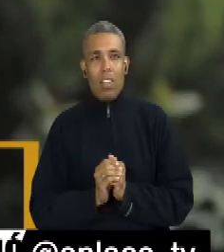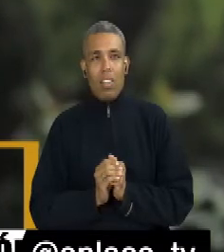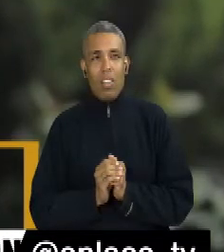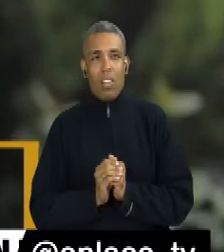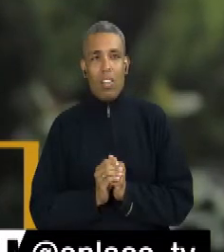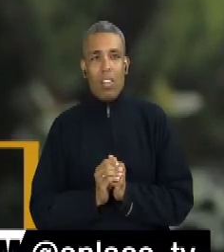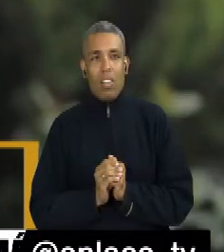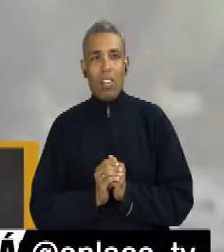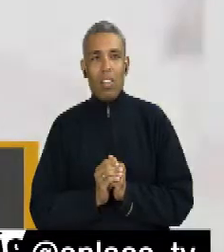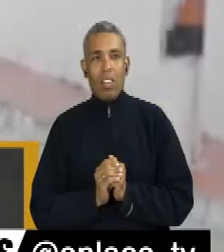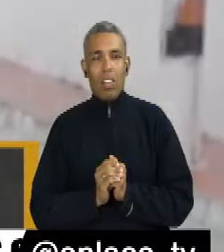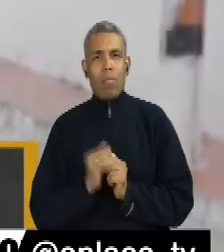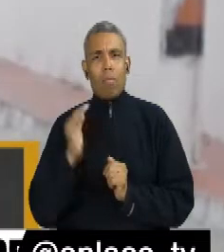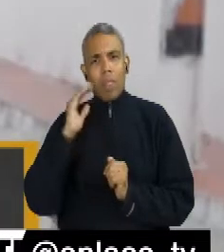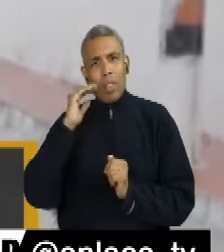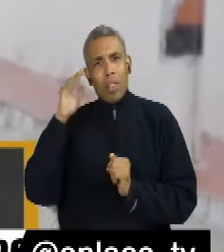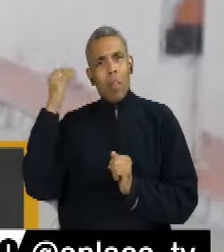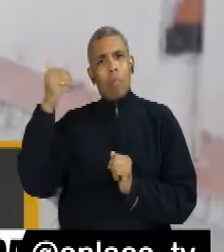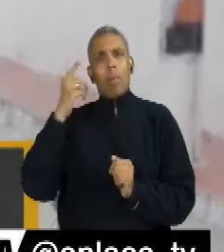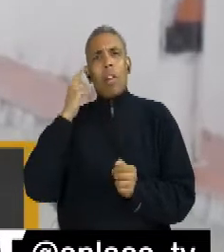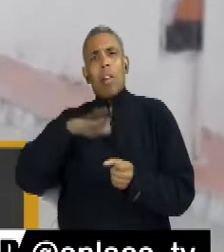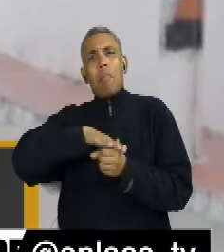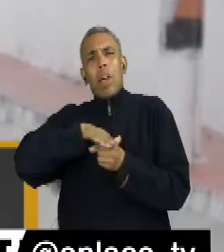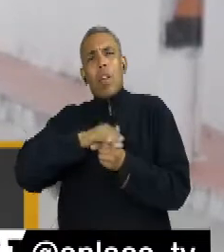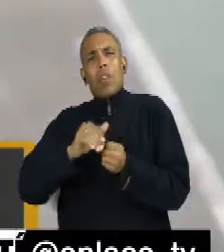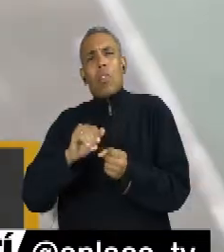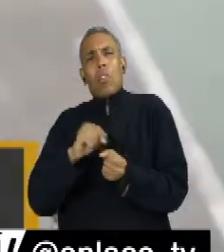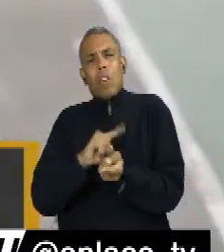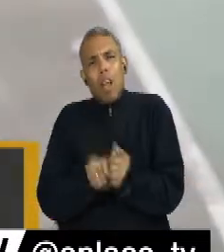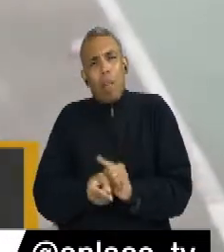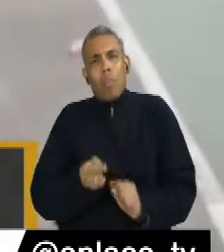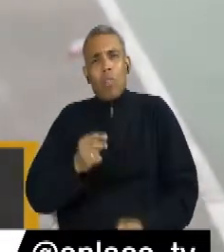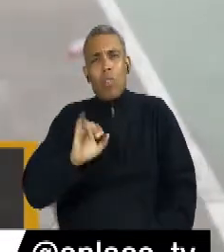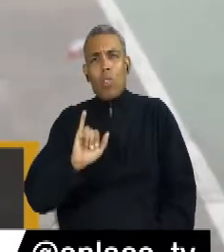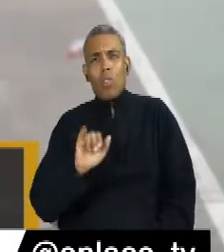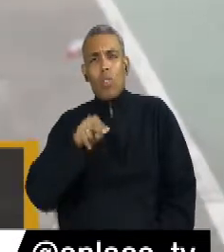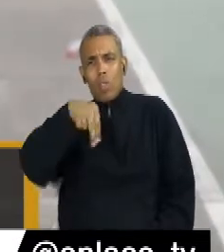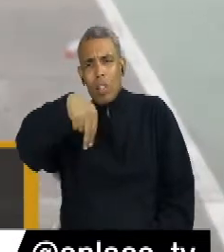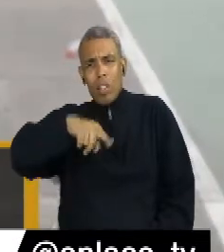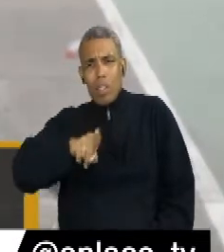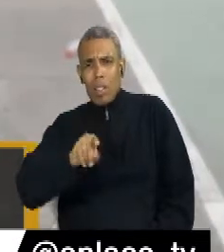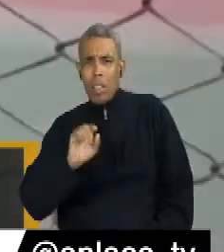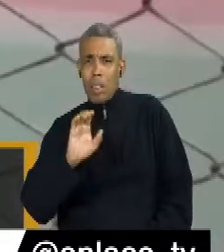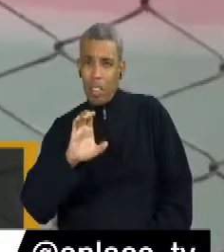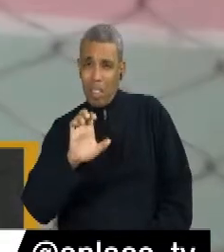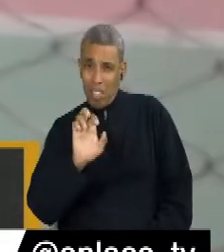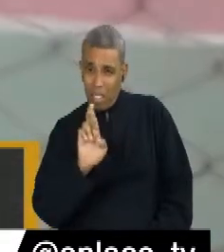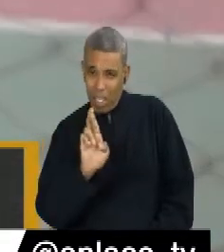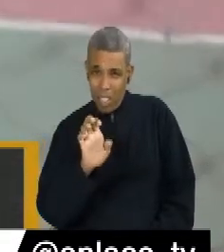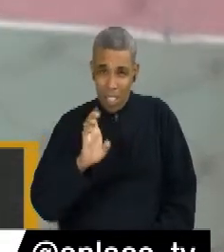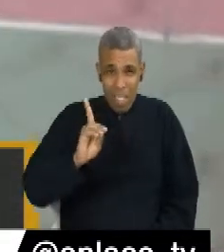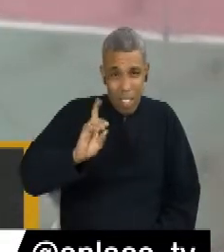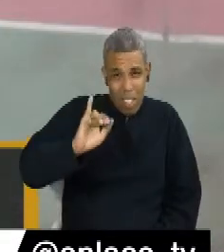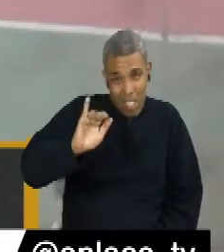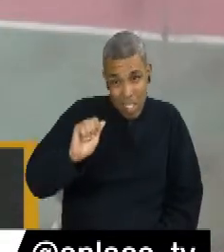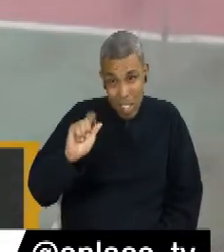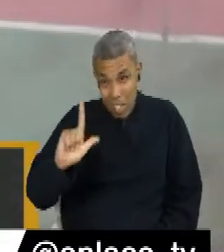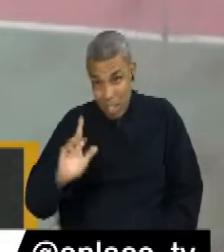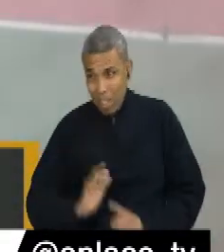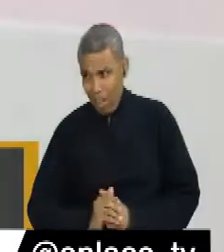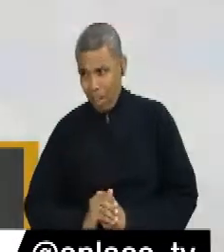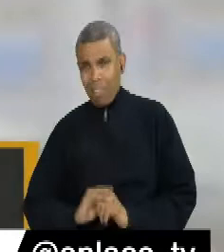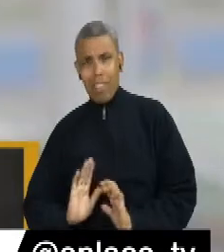bautizaron el barrio con este nombre. Y es que no solo le tienen apodo a su barrio, sino también a su cancha polideportiva. Mucha